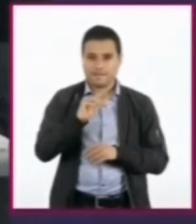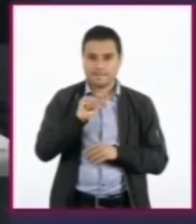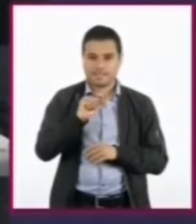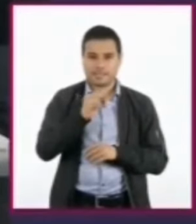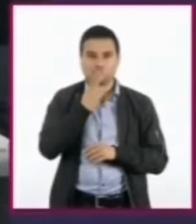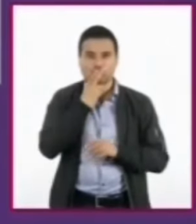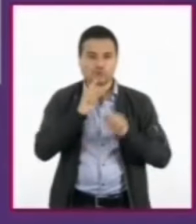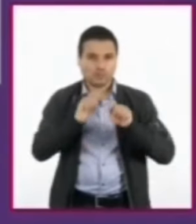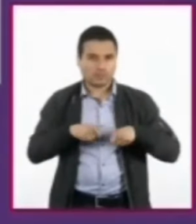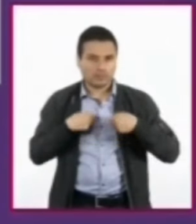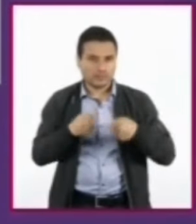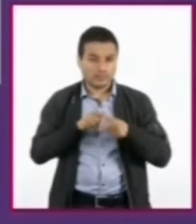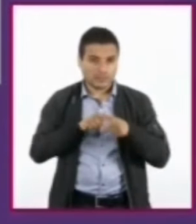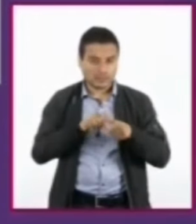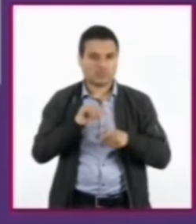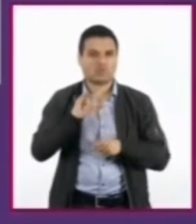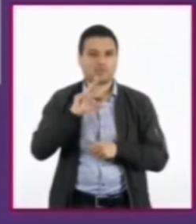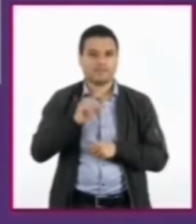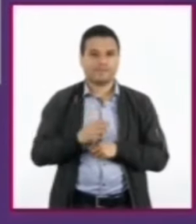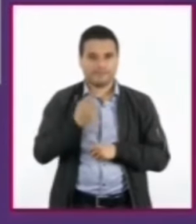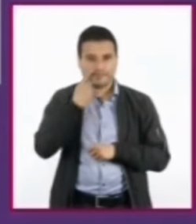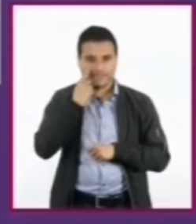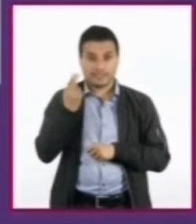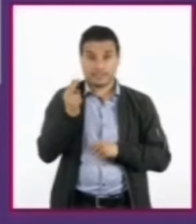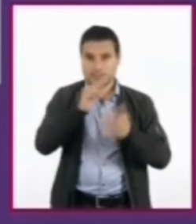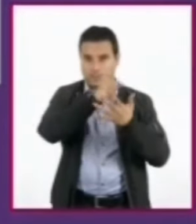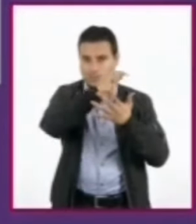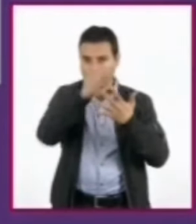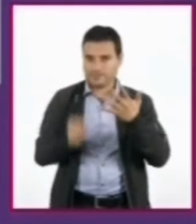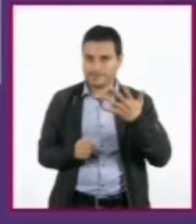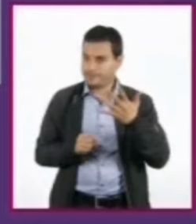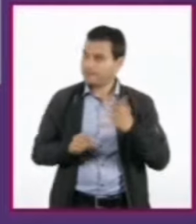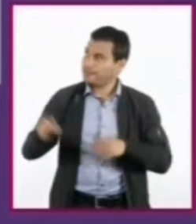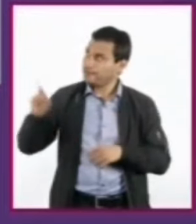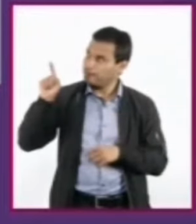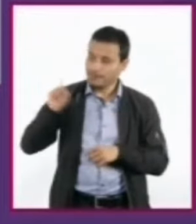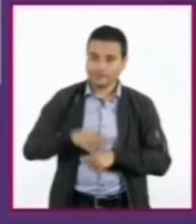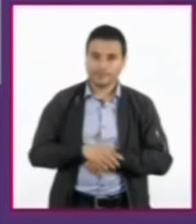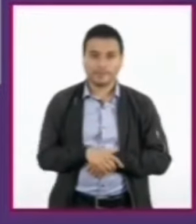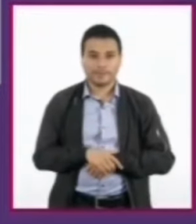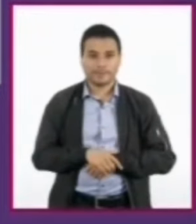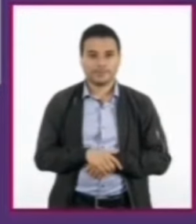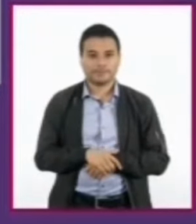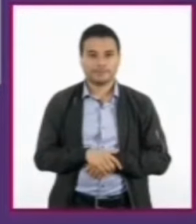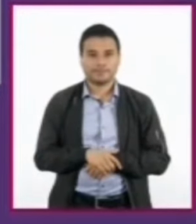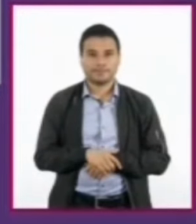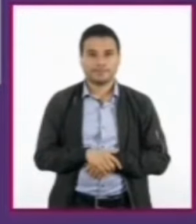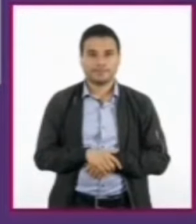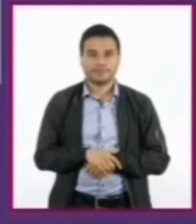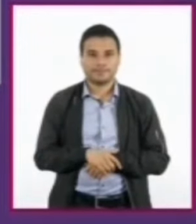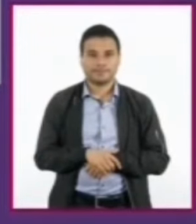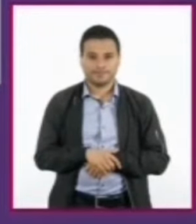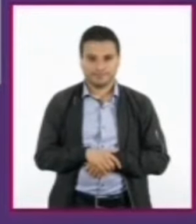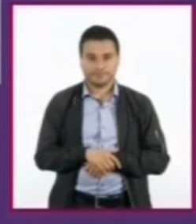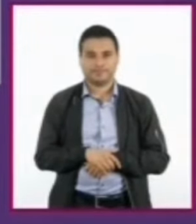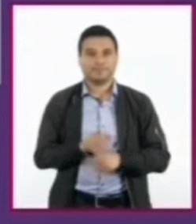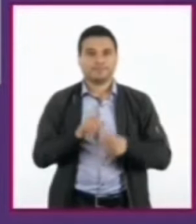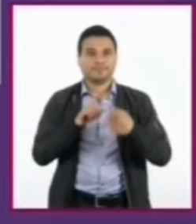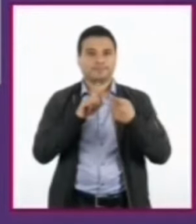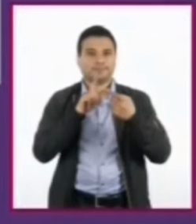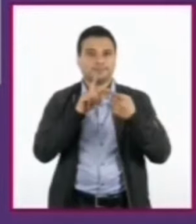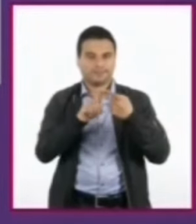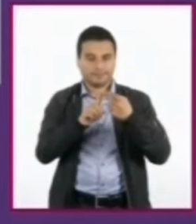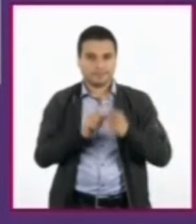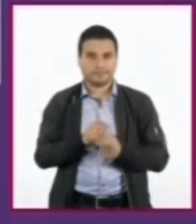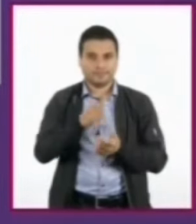¿Qué necesitamos? 2 matraces Erlenmeyer de 250 mililitros, 2 globos del número 9,